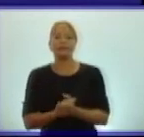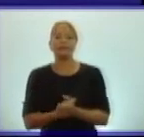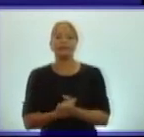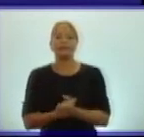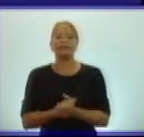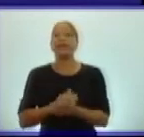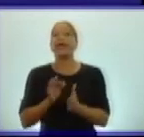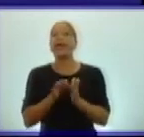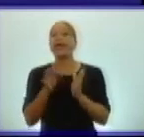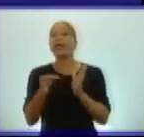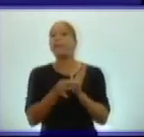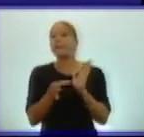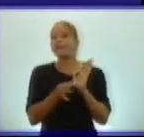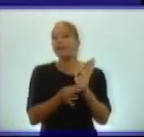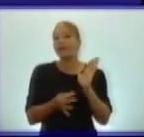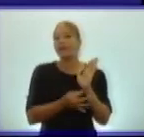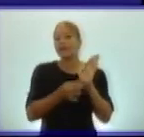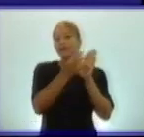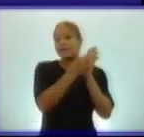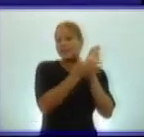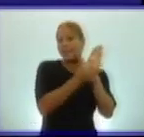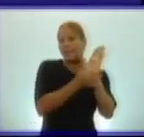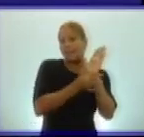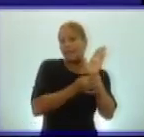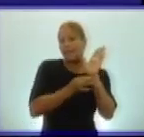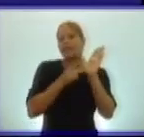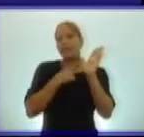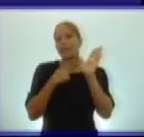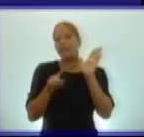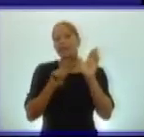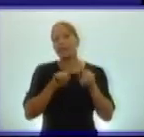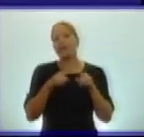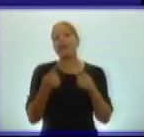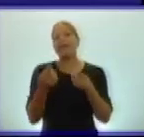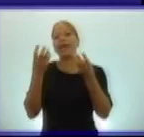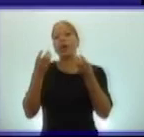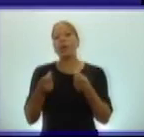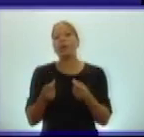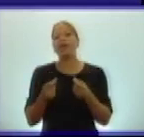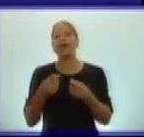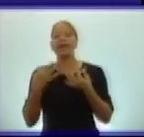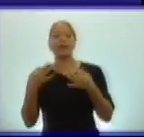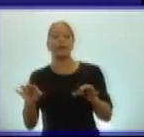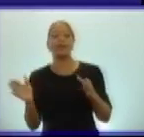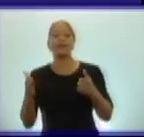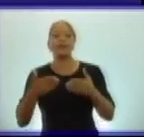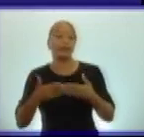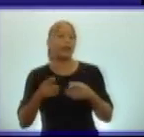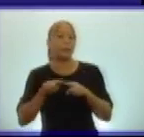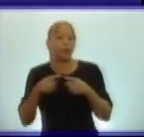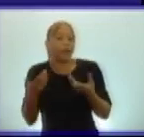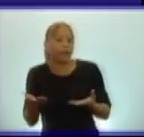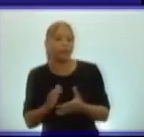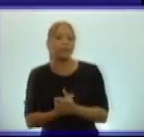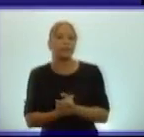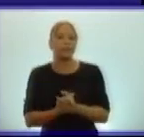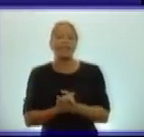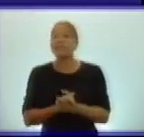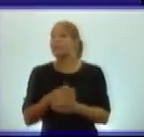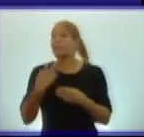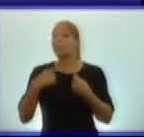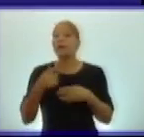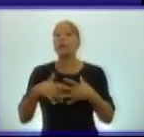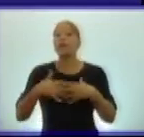Ejemplifica las consecuencias para el señorío la existencia de una economía natural y cerrada. Desde luego, si no se producía para la